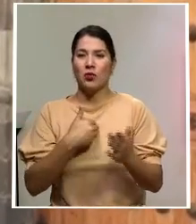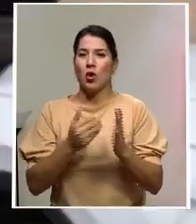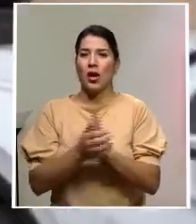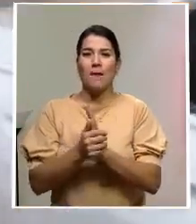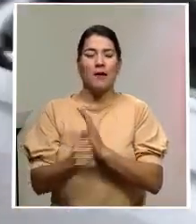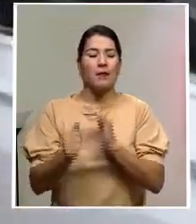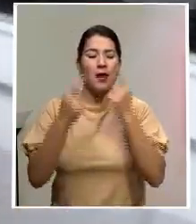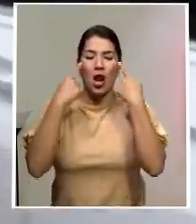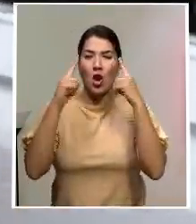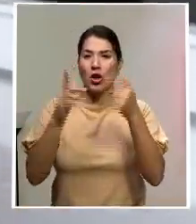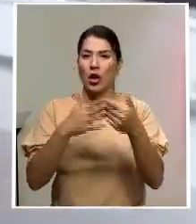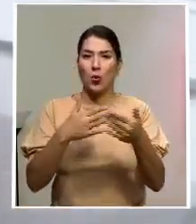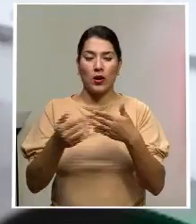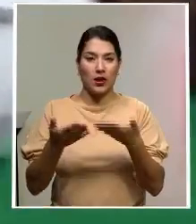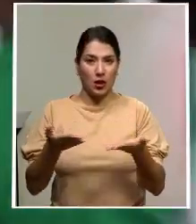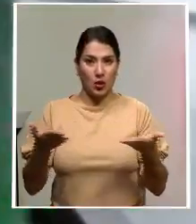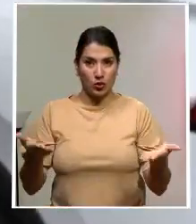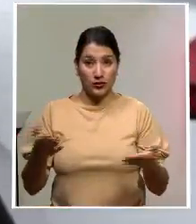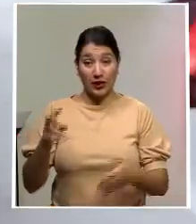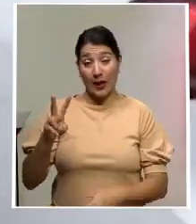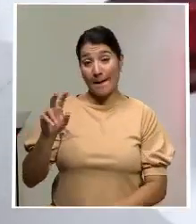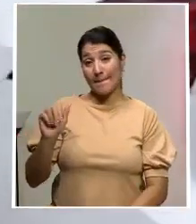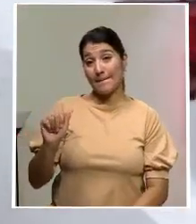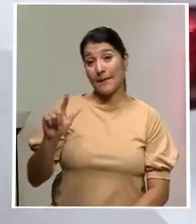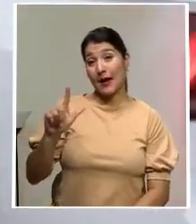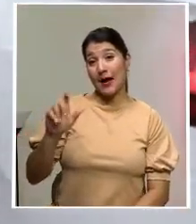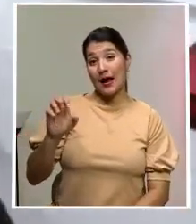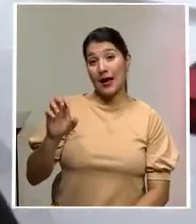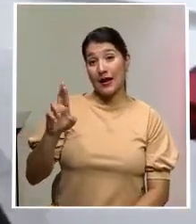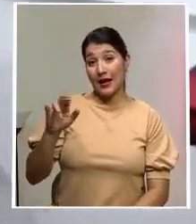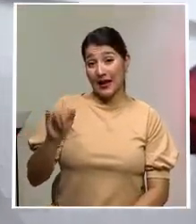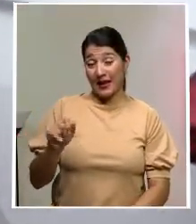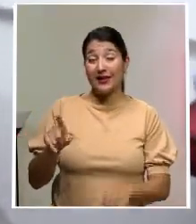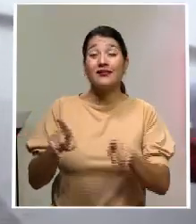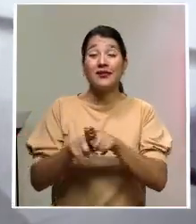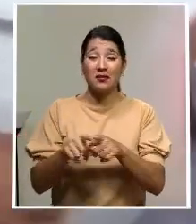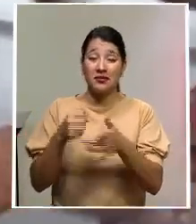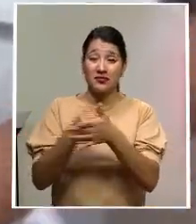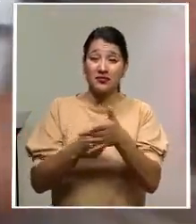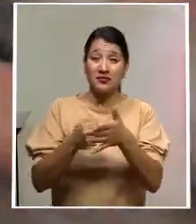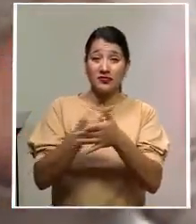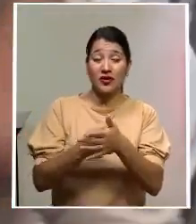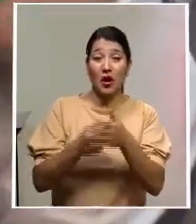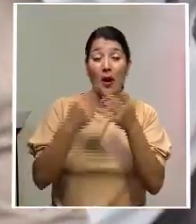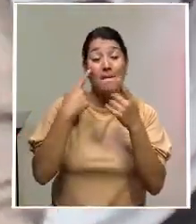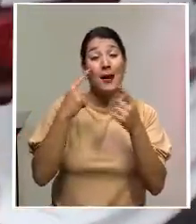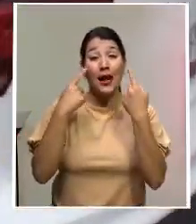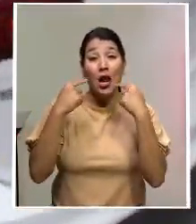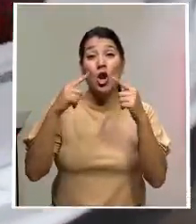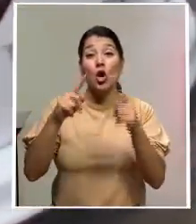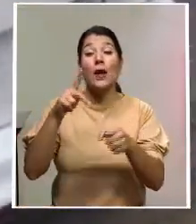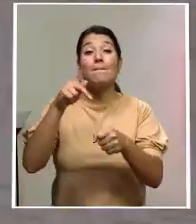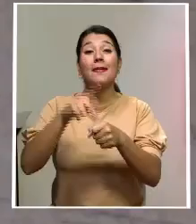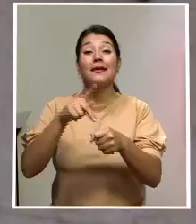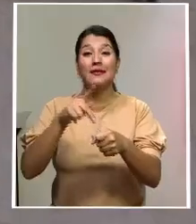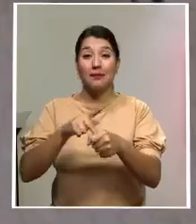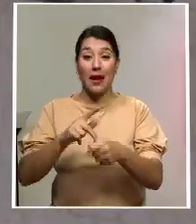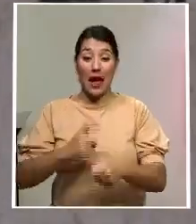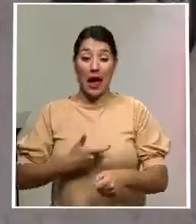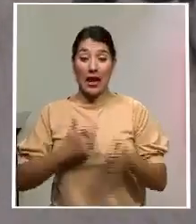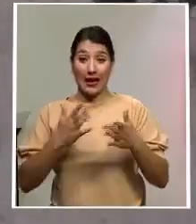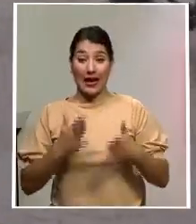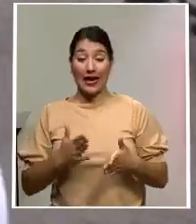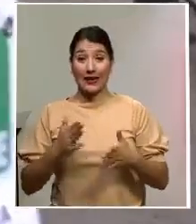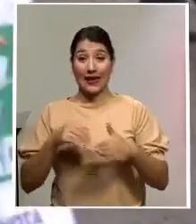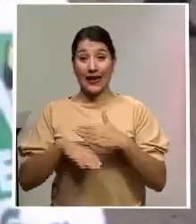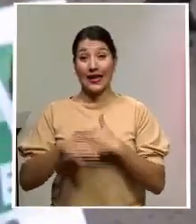cualquier cosa. Valeria Loretti también libró una dura batalla para candidatear a la alcaldía de Zacatelco en el estado de